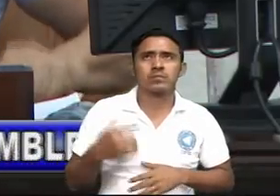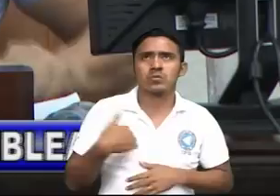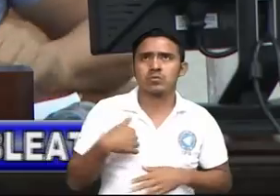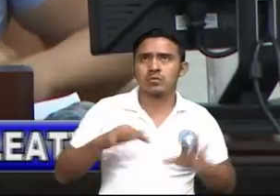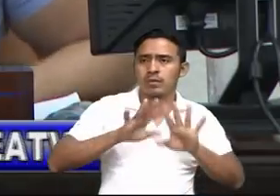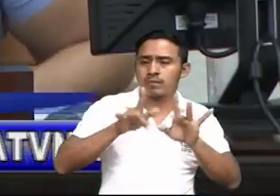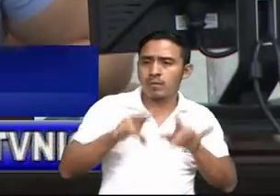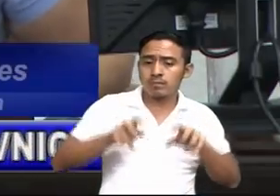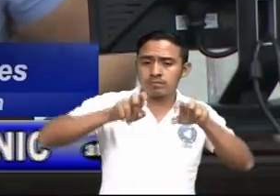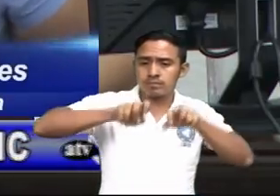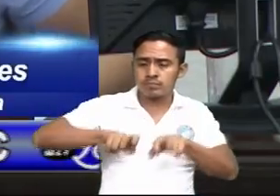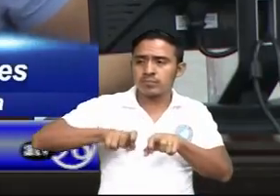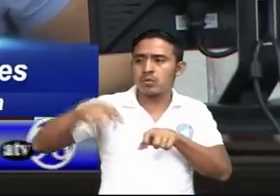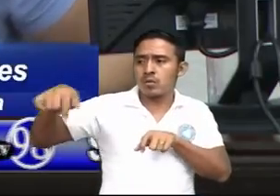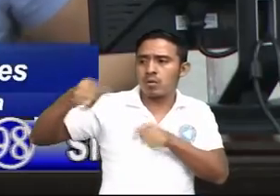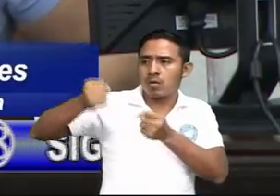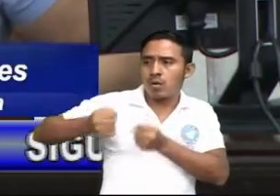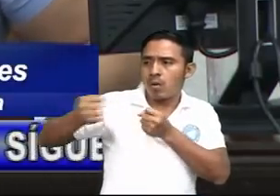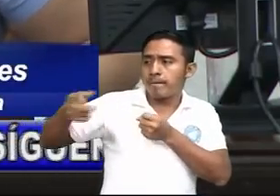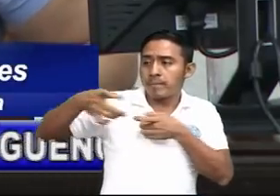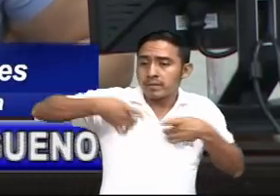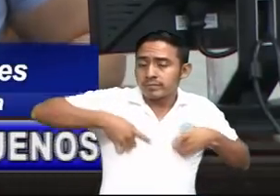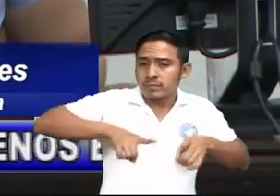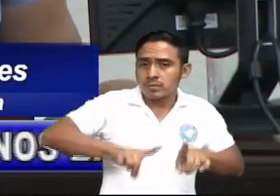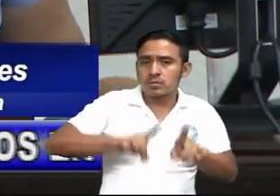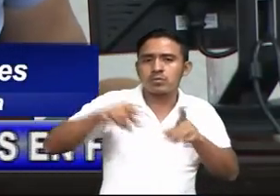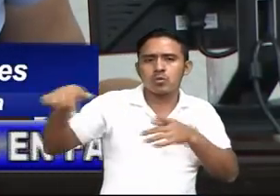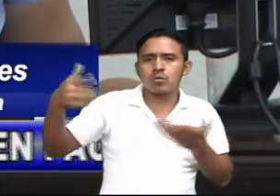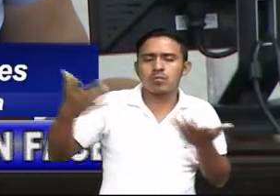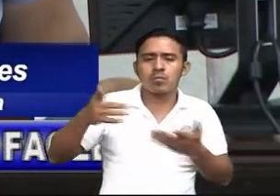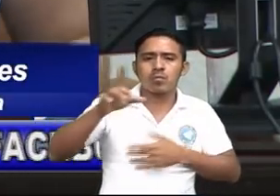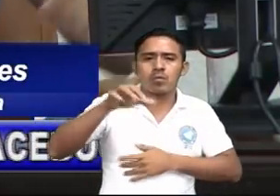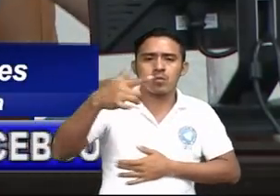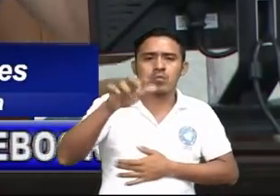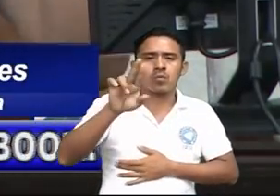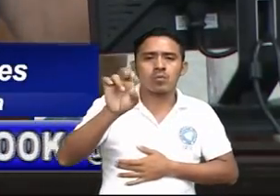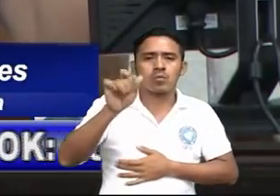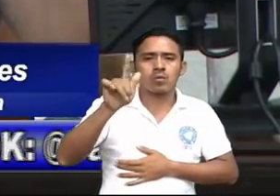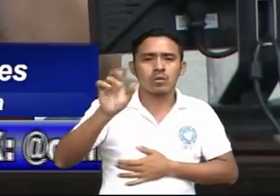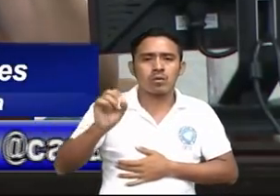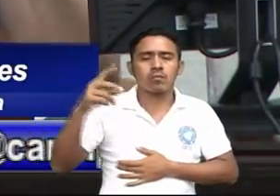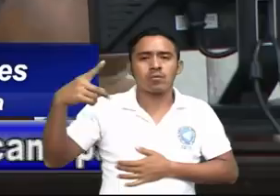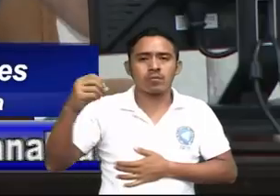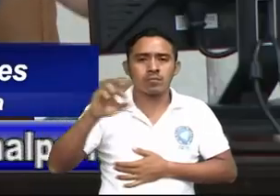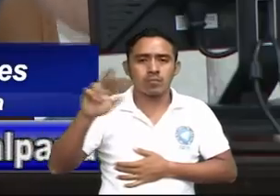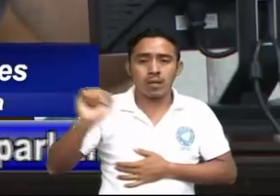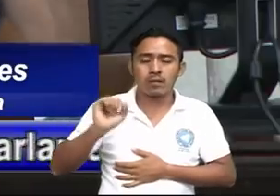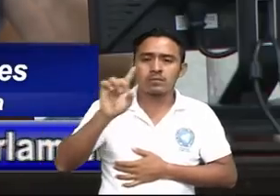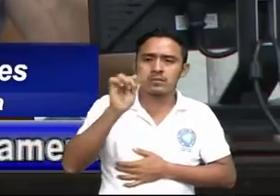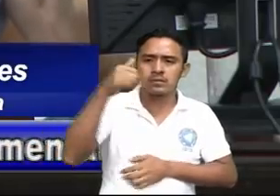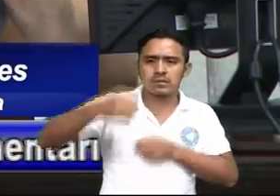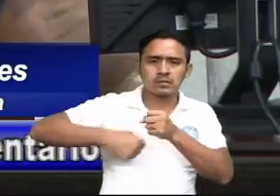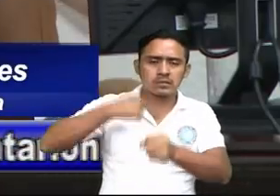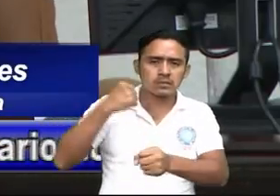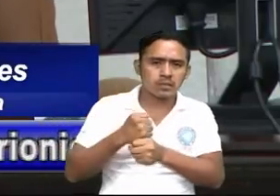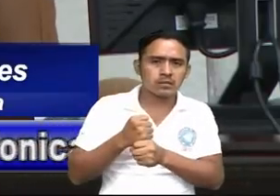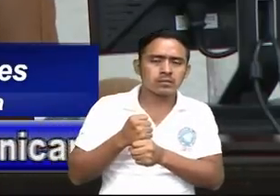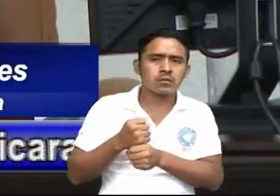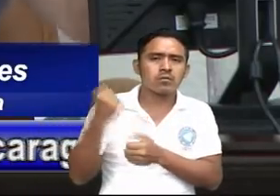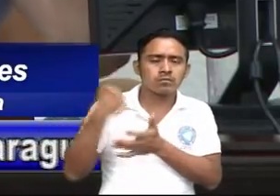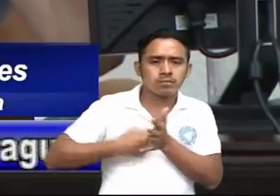que estoy aquí sentada al lado de un hombre digno, que es Gustavo Porras Cortés, que en los 16 años luchamos